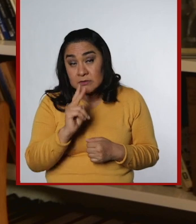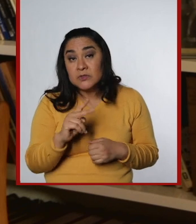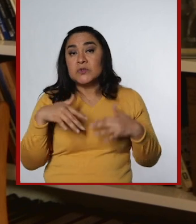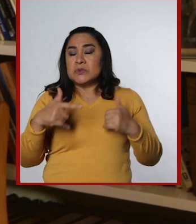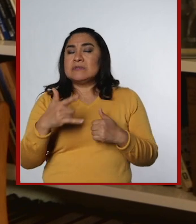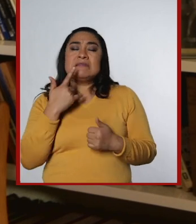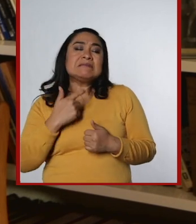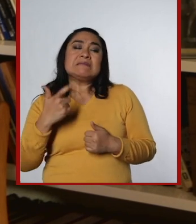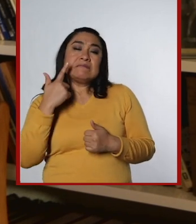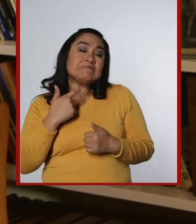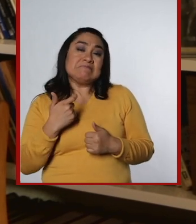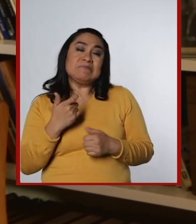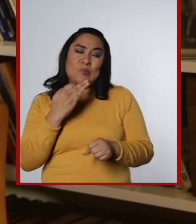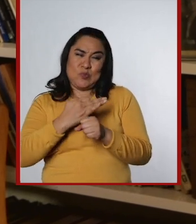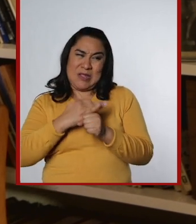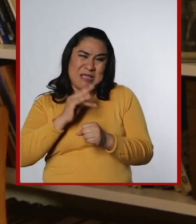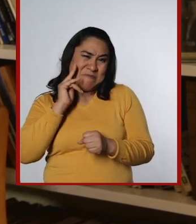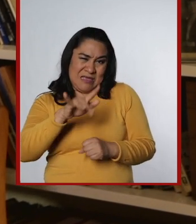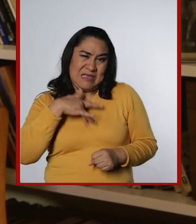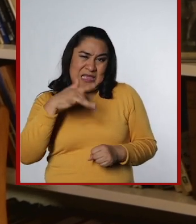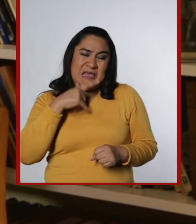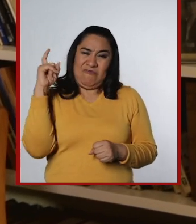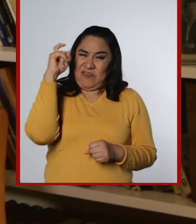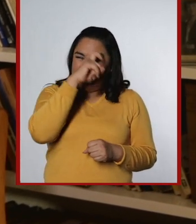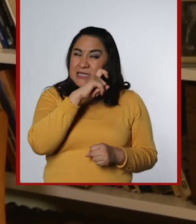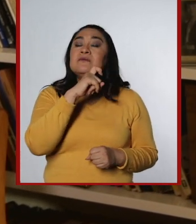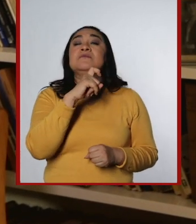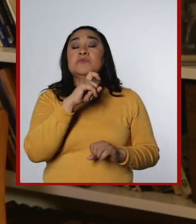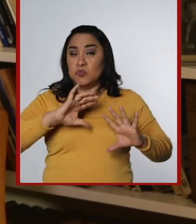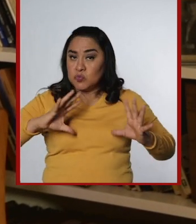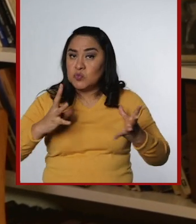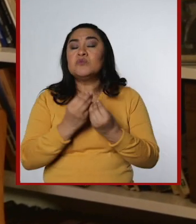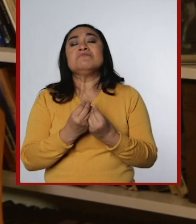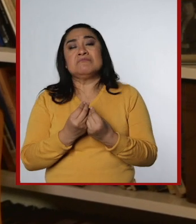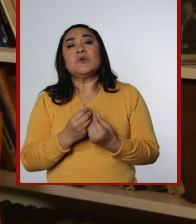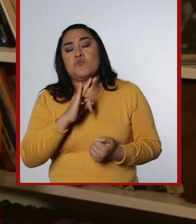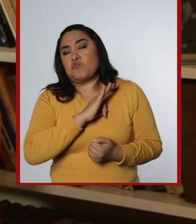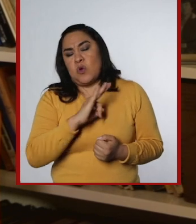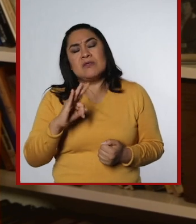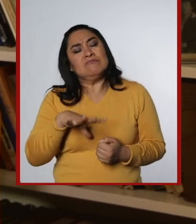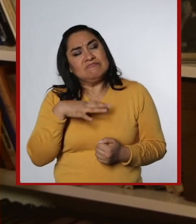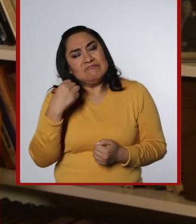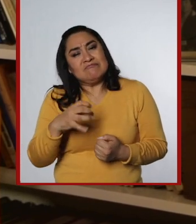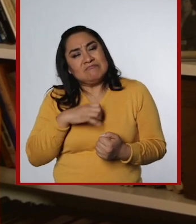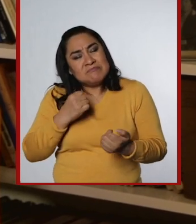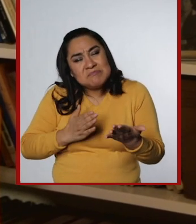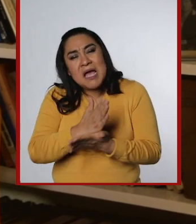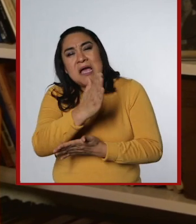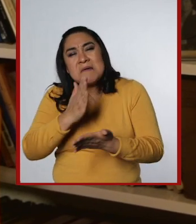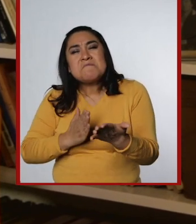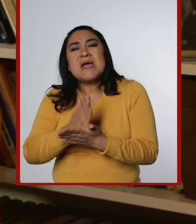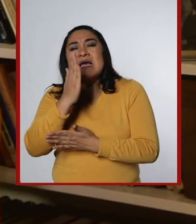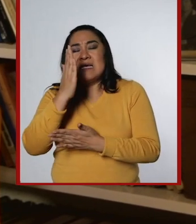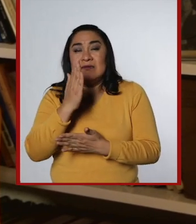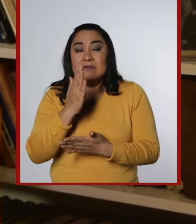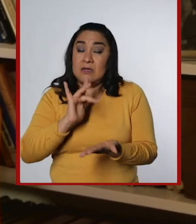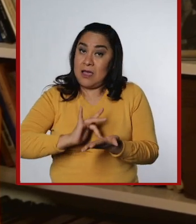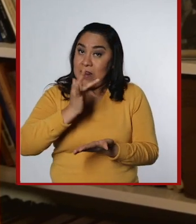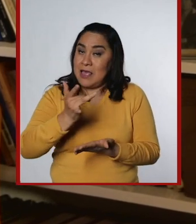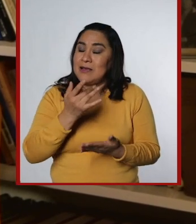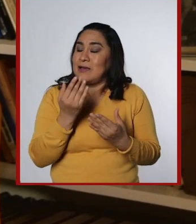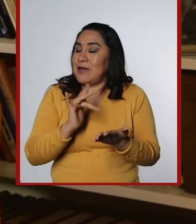¿no? Que a pesar de lo difícil que es, juntas le hacen frente a cualquier reto. Y de verdad que